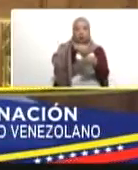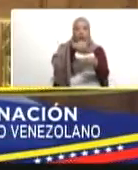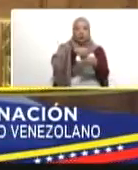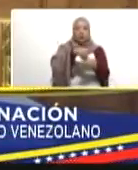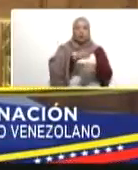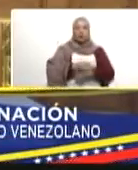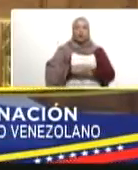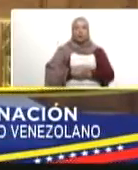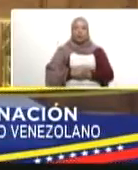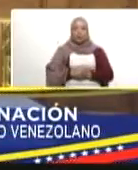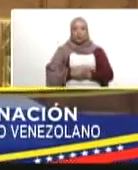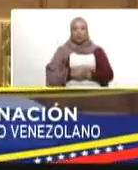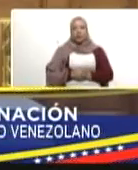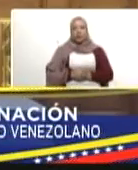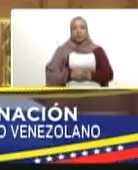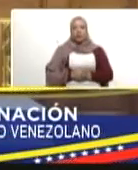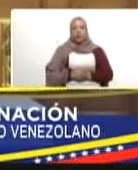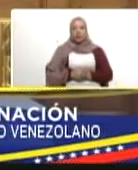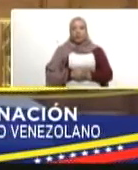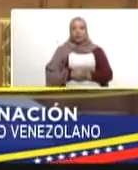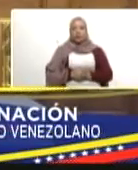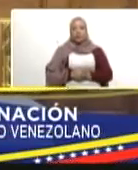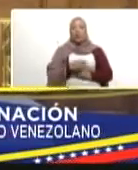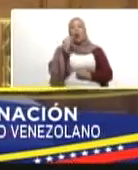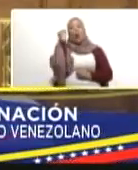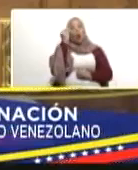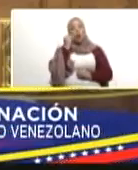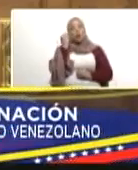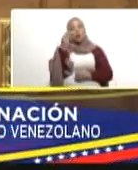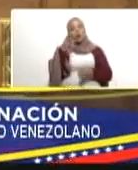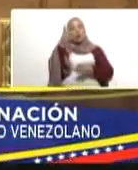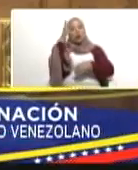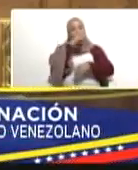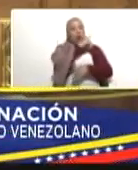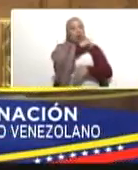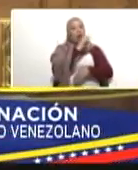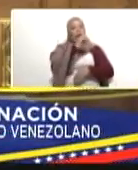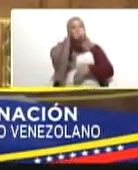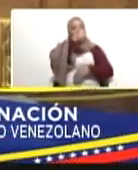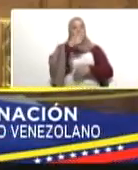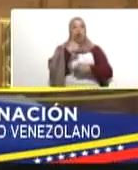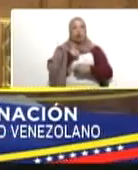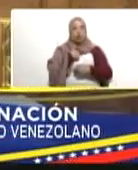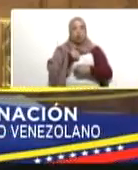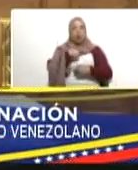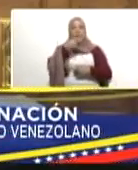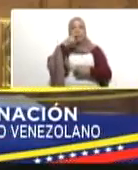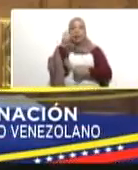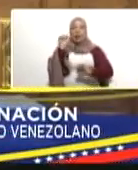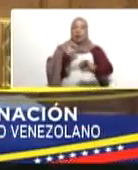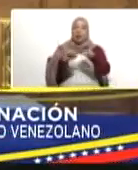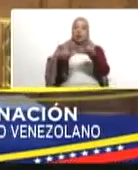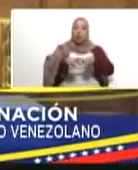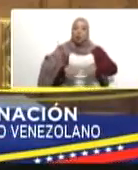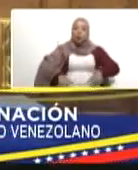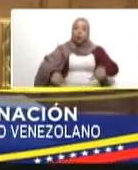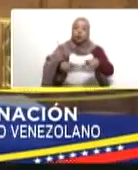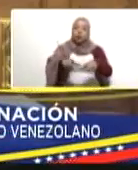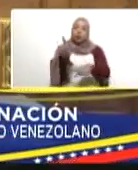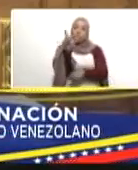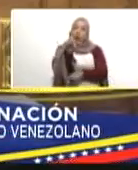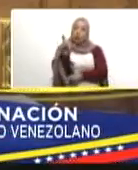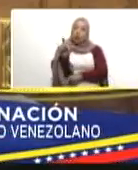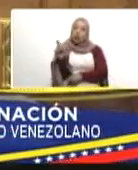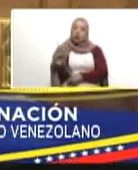se equiba creé como comandante en jefe la zona operativa de defensa integral de